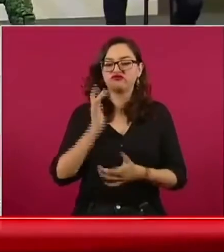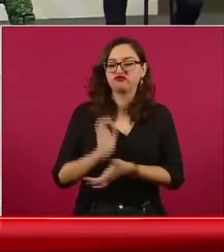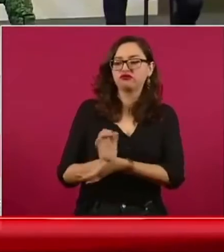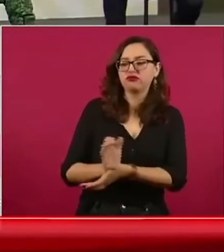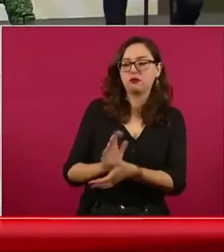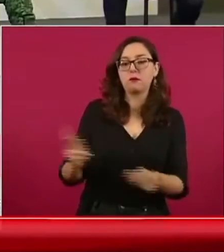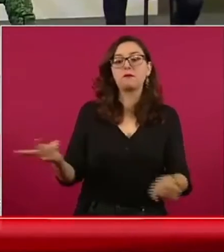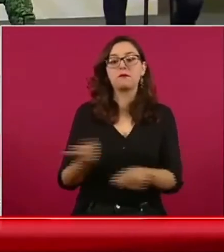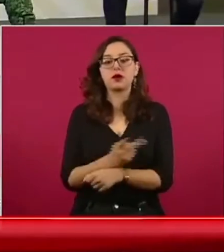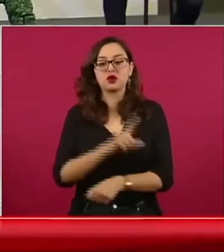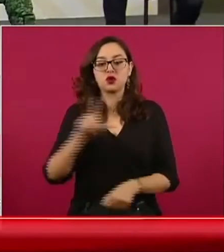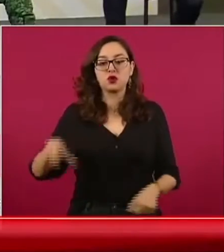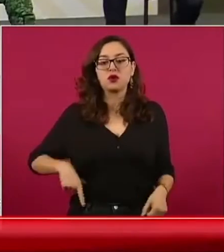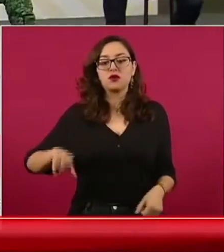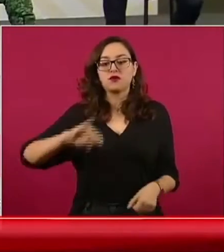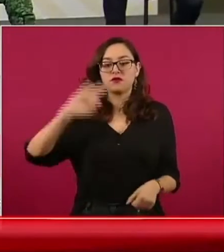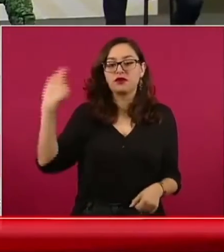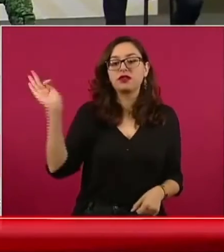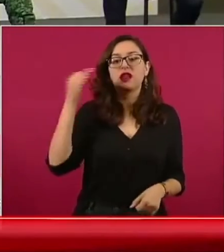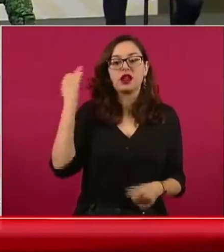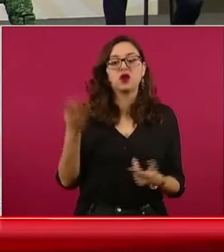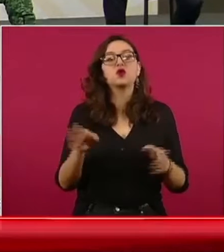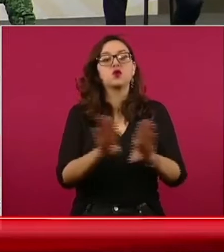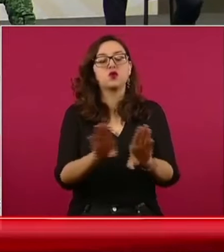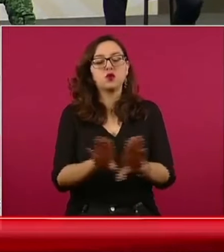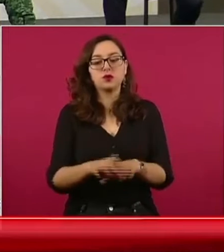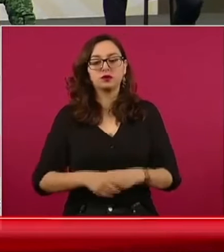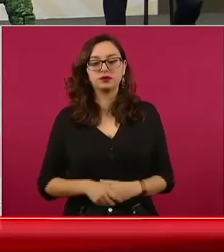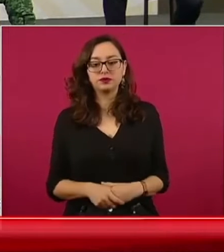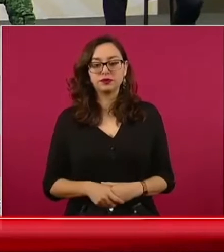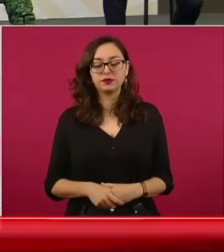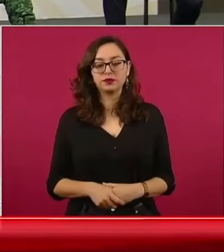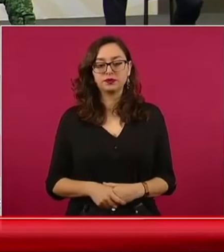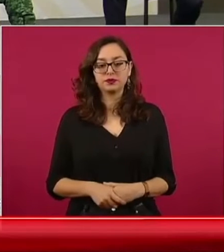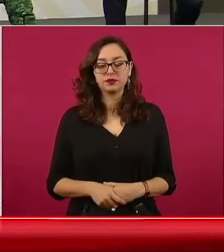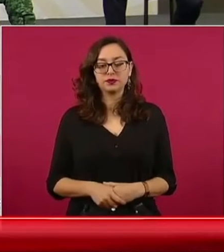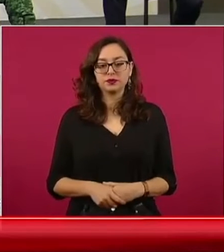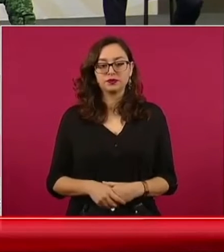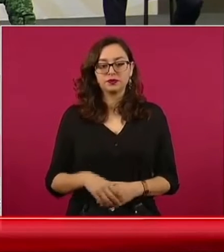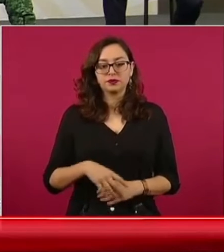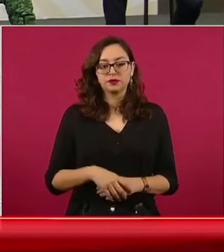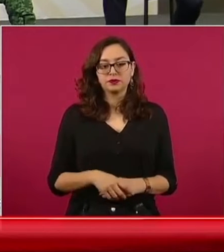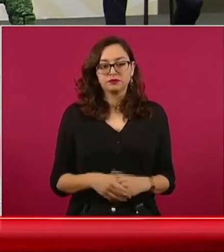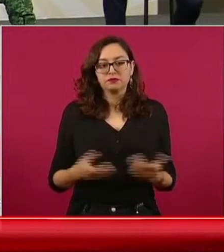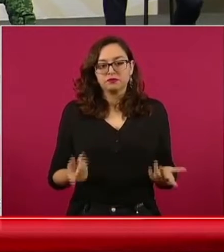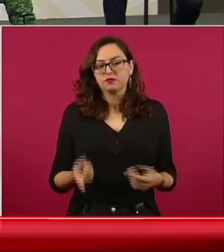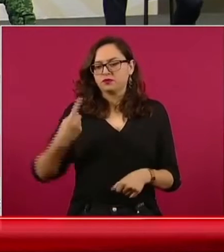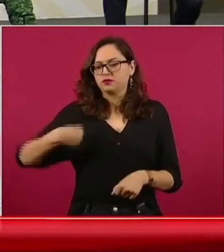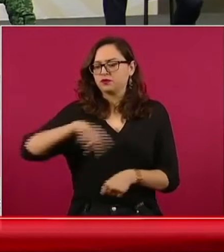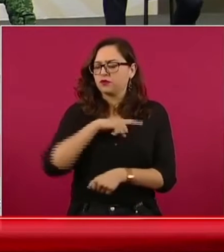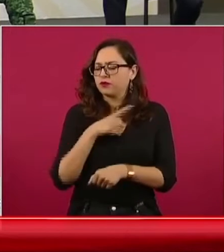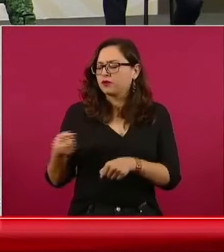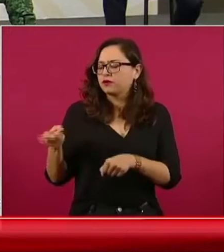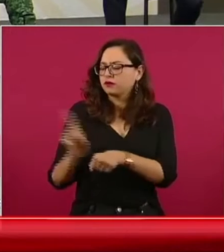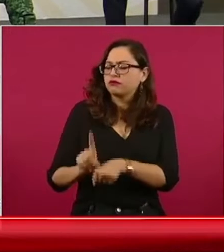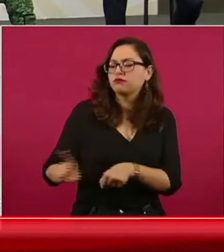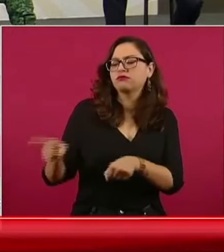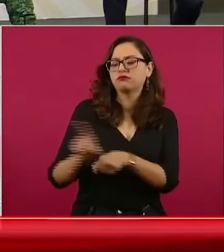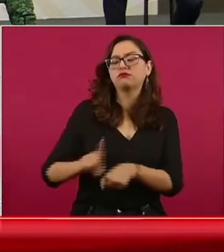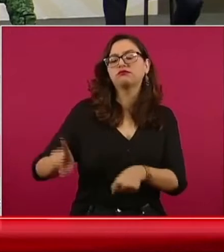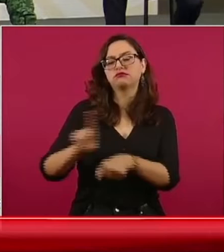pues todos los días tratamos el tema en primer lugar si tenemos información